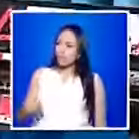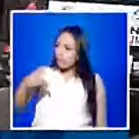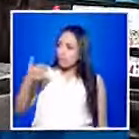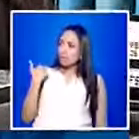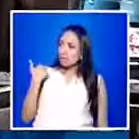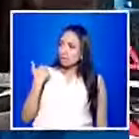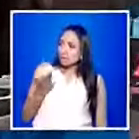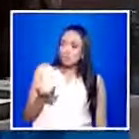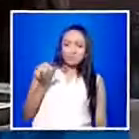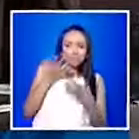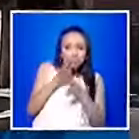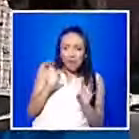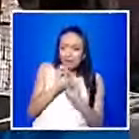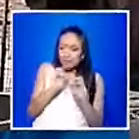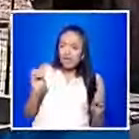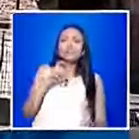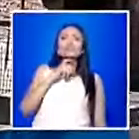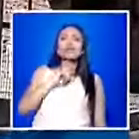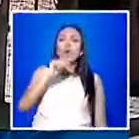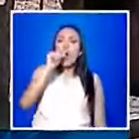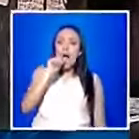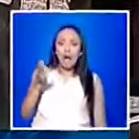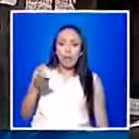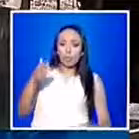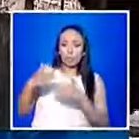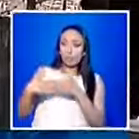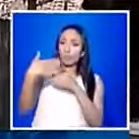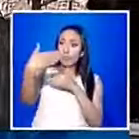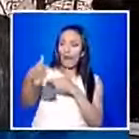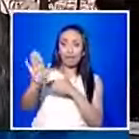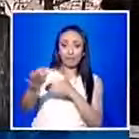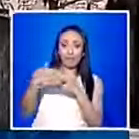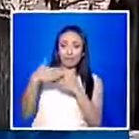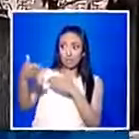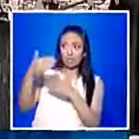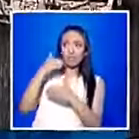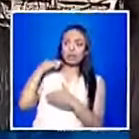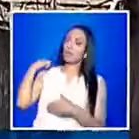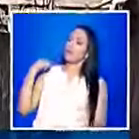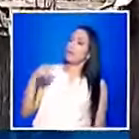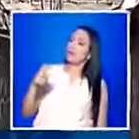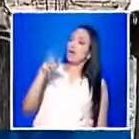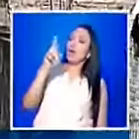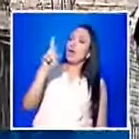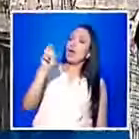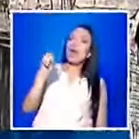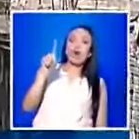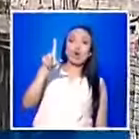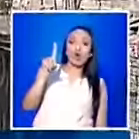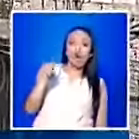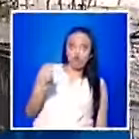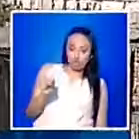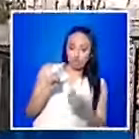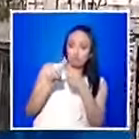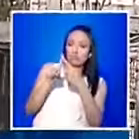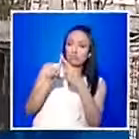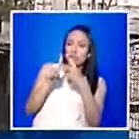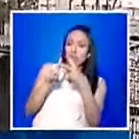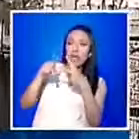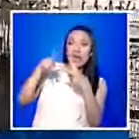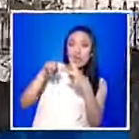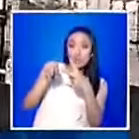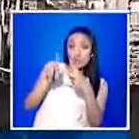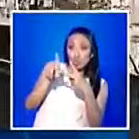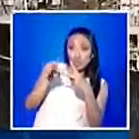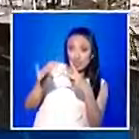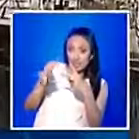sin agua. Aquí al frente que está de nuestro barrio, la Roldó, segunda etapa, la Pisulí, desde la parada